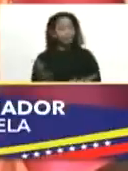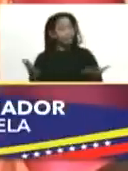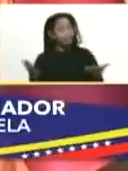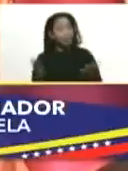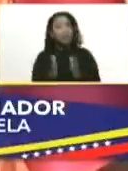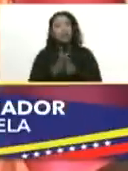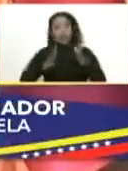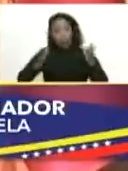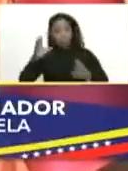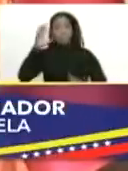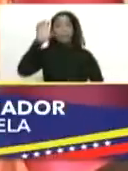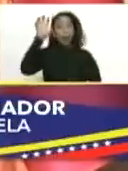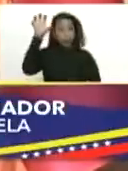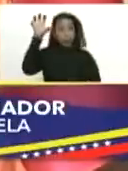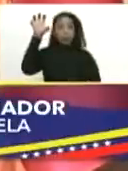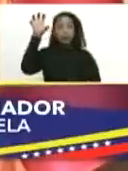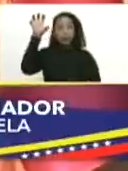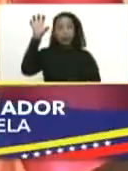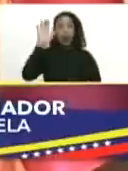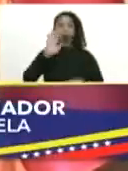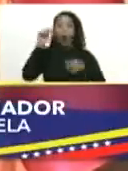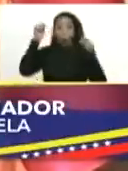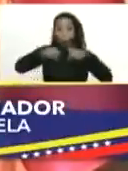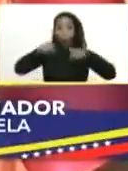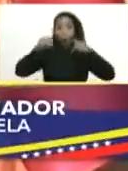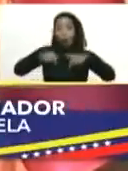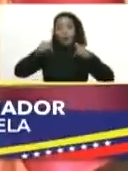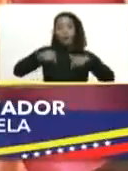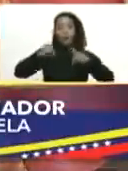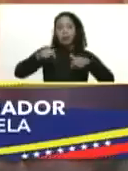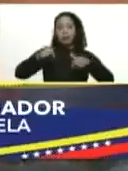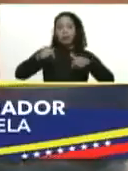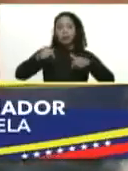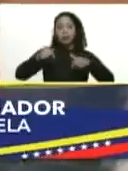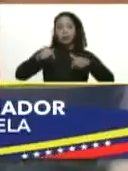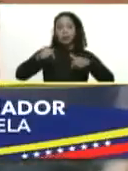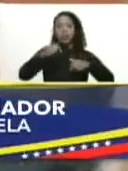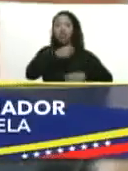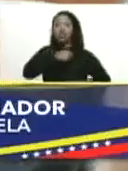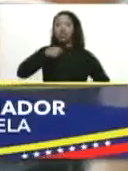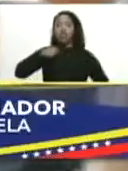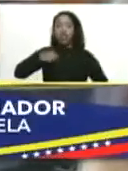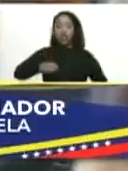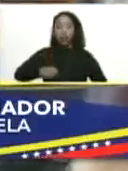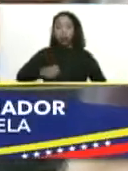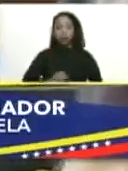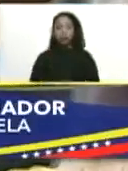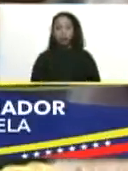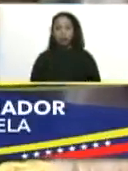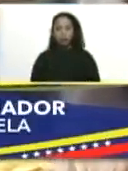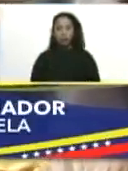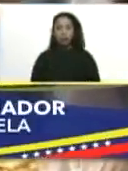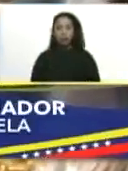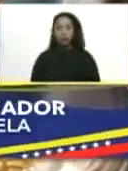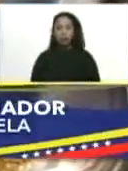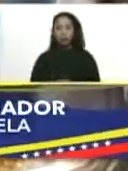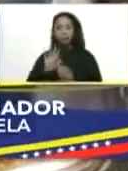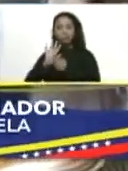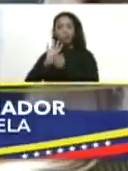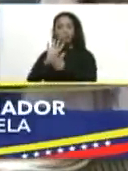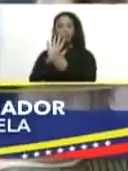Gran potencia. Hoy por hoy, China da